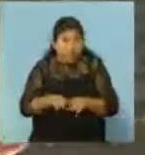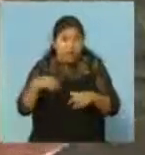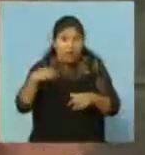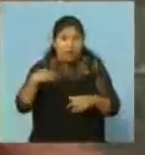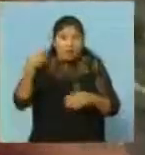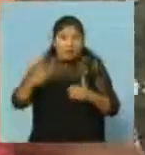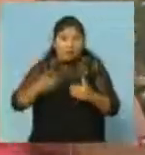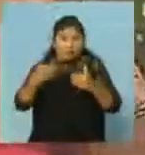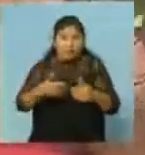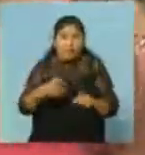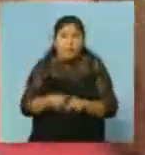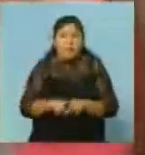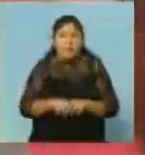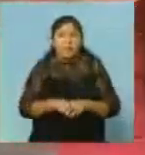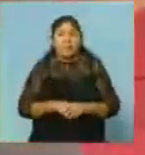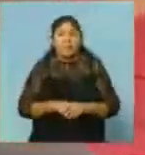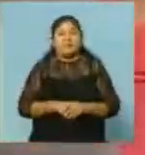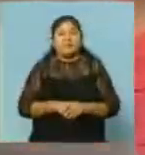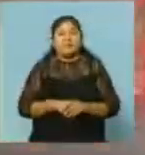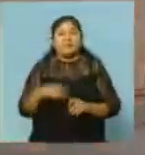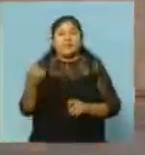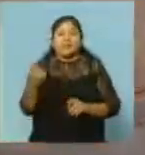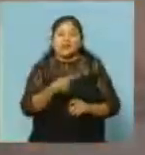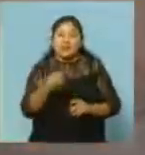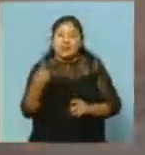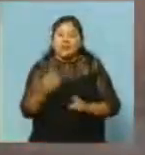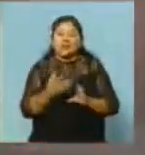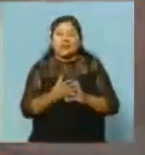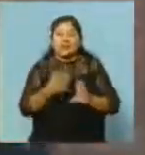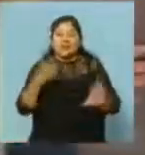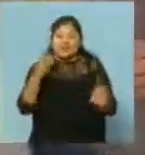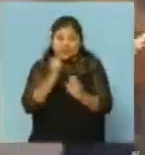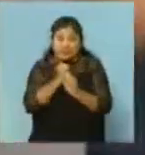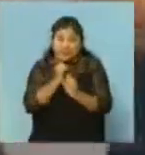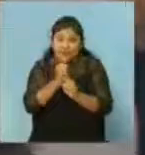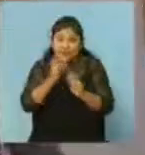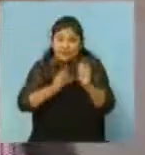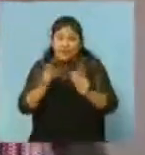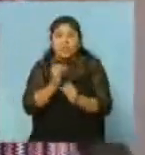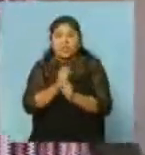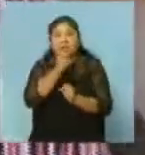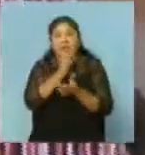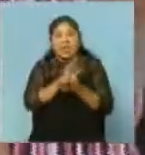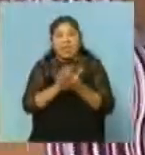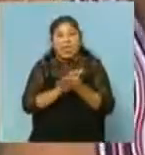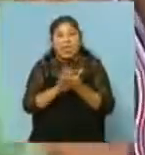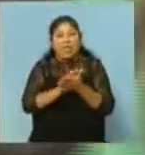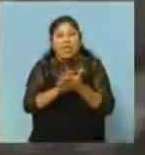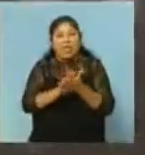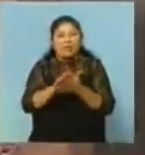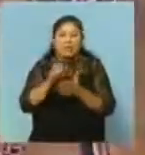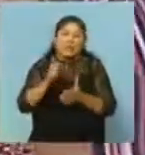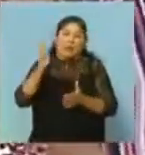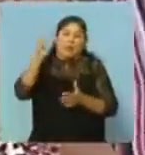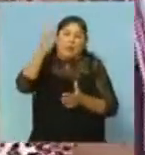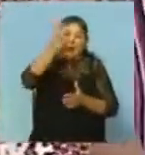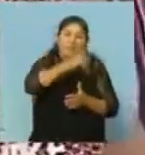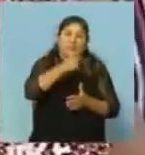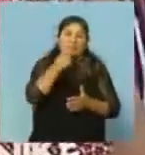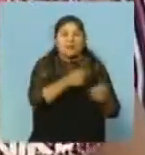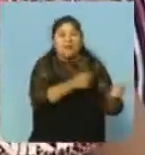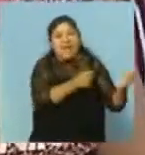docentes? La mayoría que estamos acá somos docentes que no tenemos trabajo, estamos yendo en todas las regiones y están entregando pocos